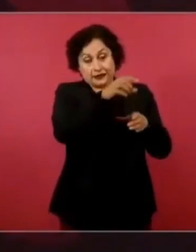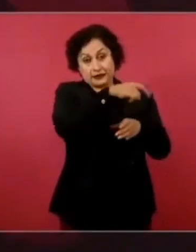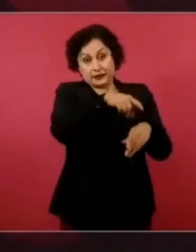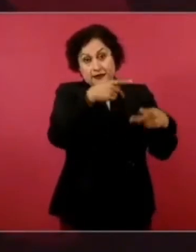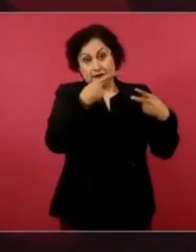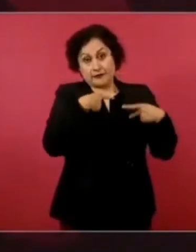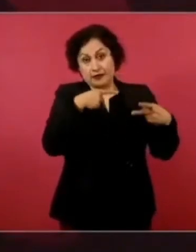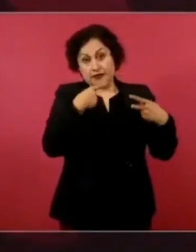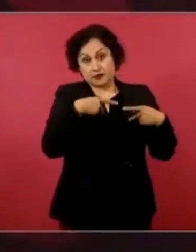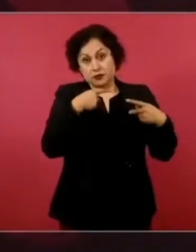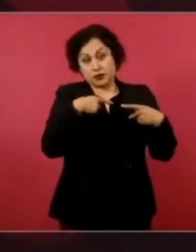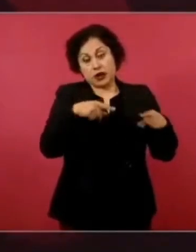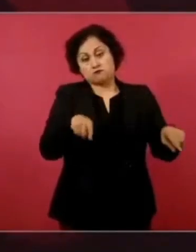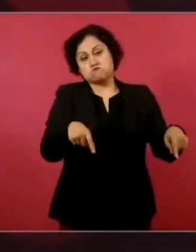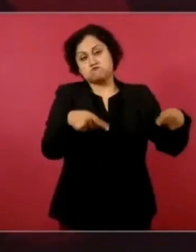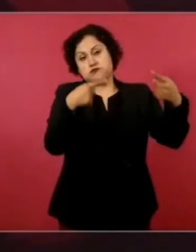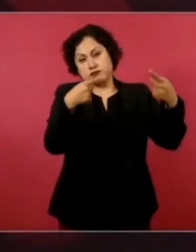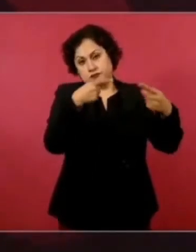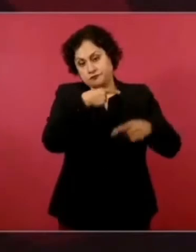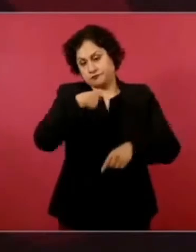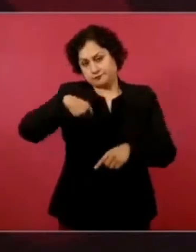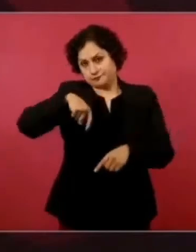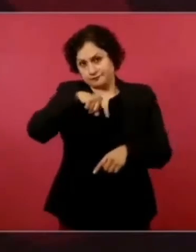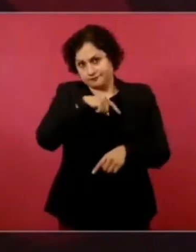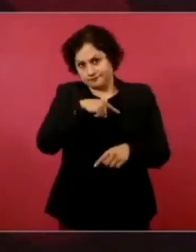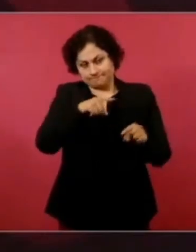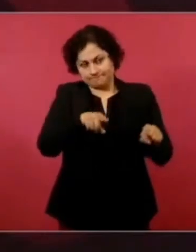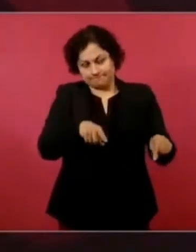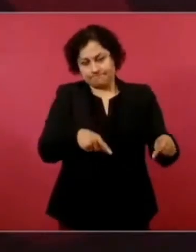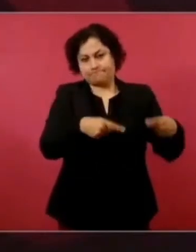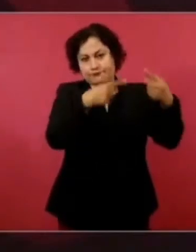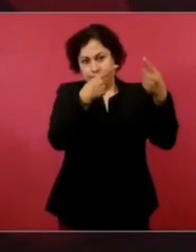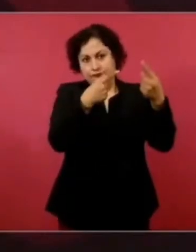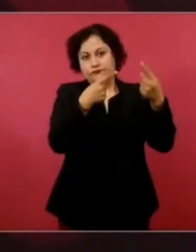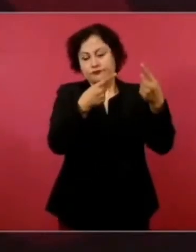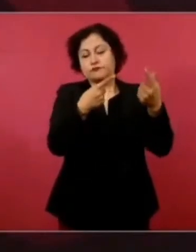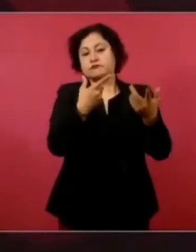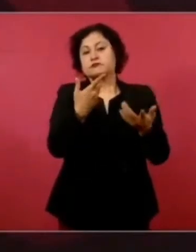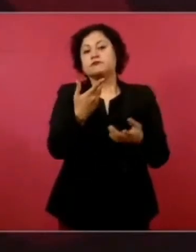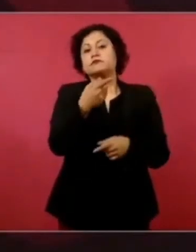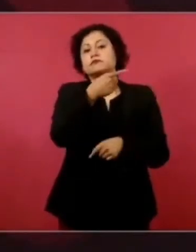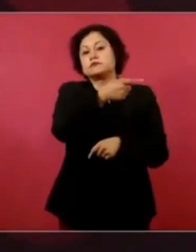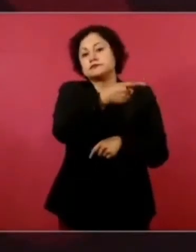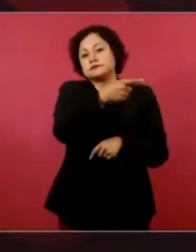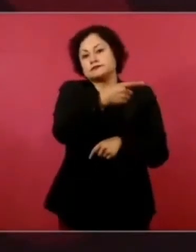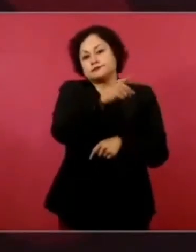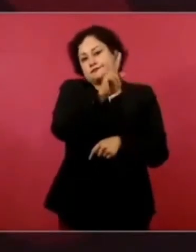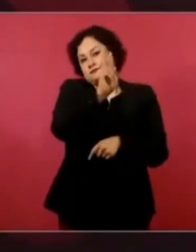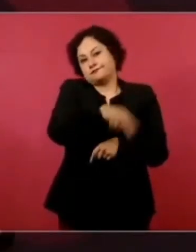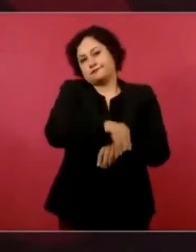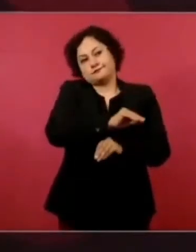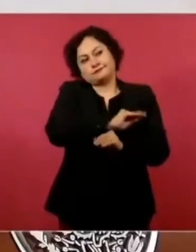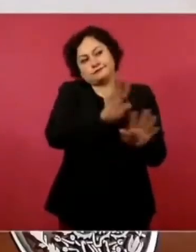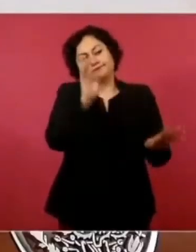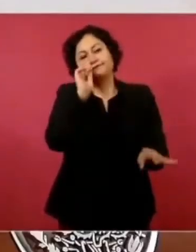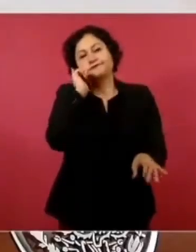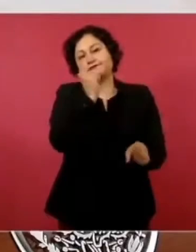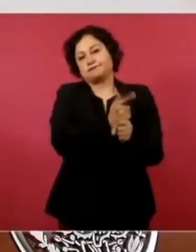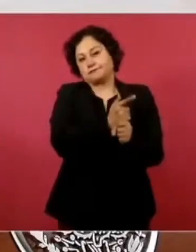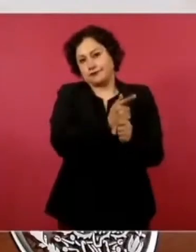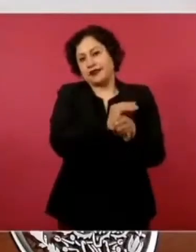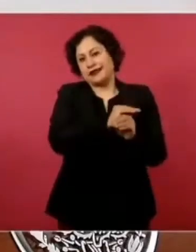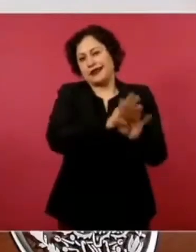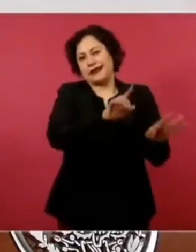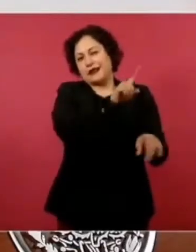que son muy elementales, muy obvios, quisieran